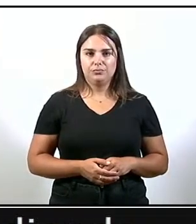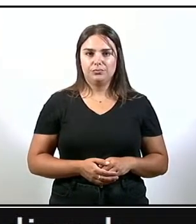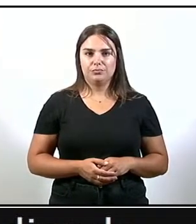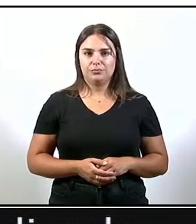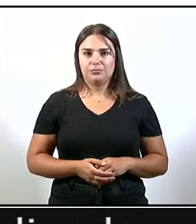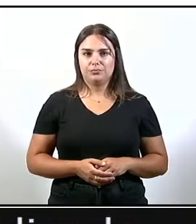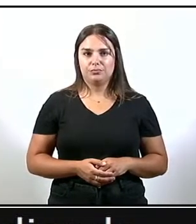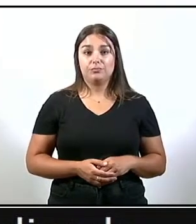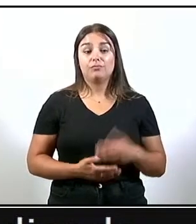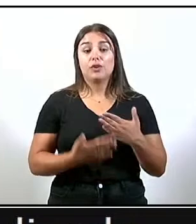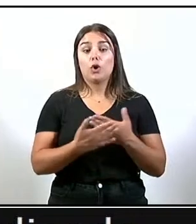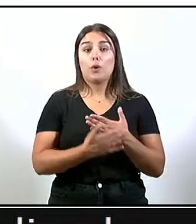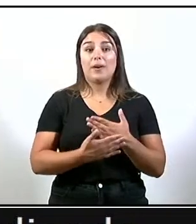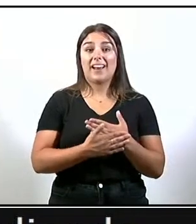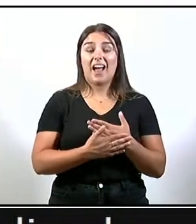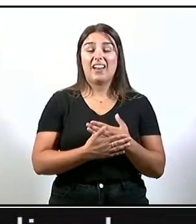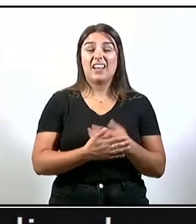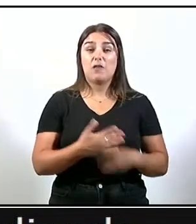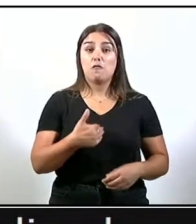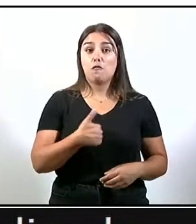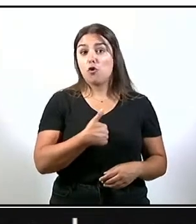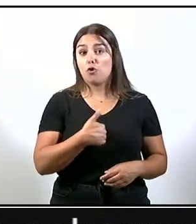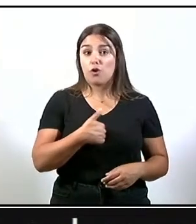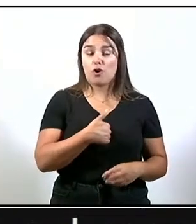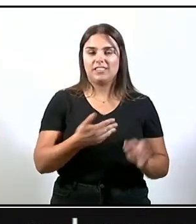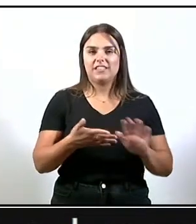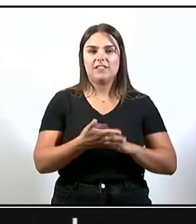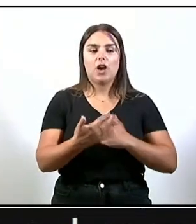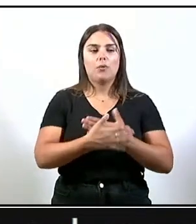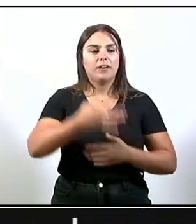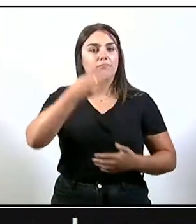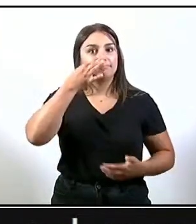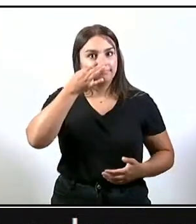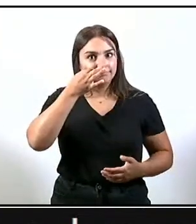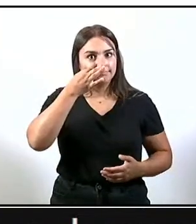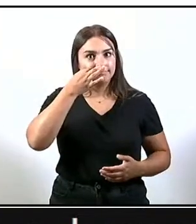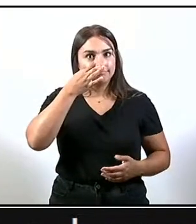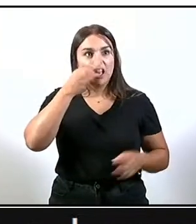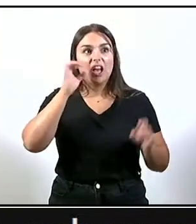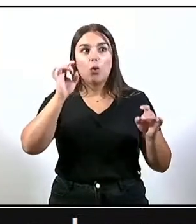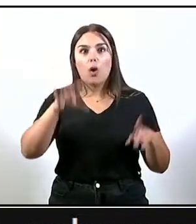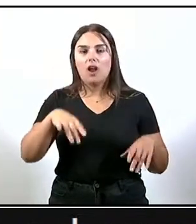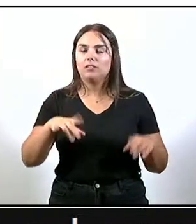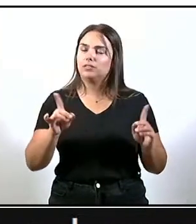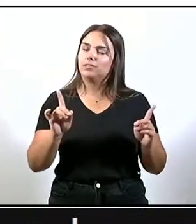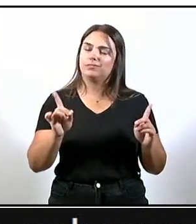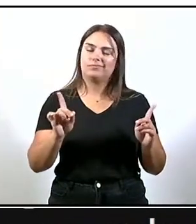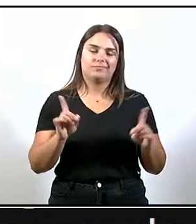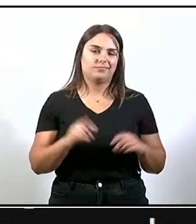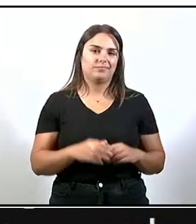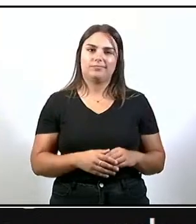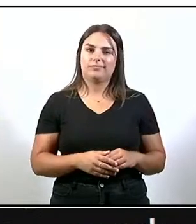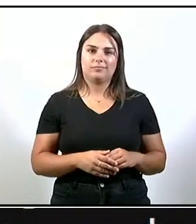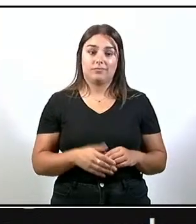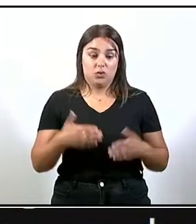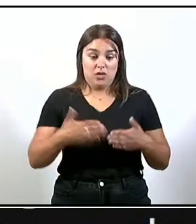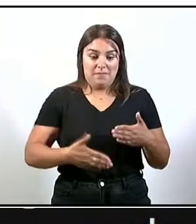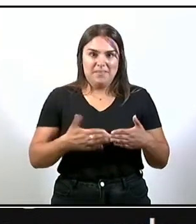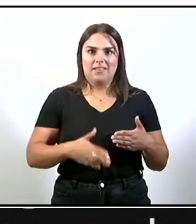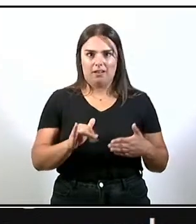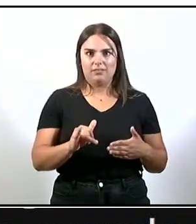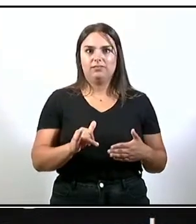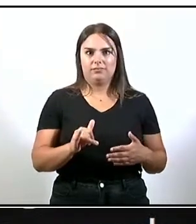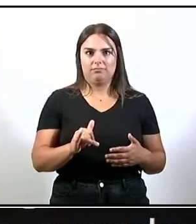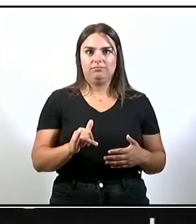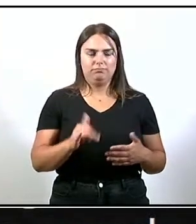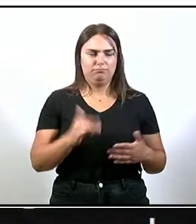Porque gobernar en funciones no es gobernar como se gobierna cuando no se está en funciones. La limitación es